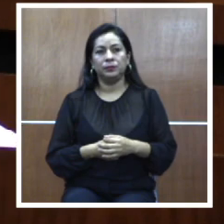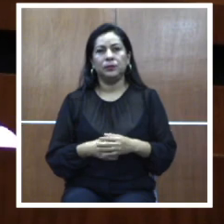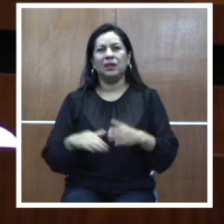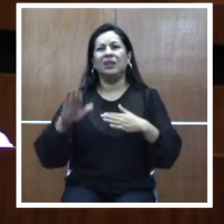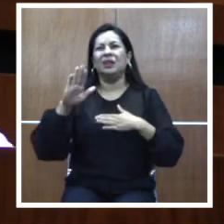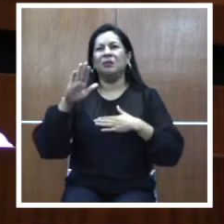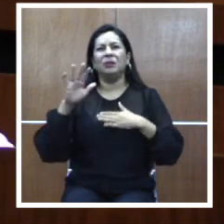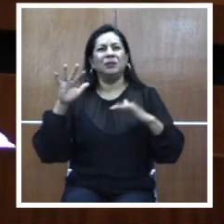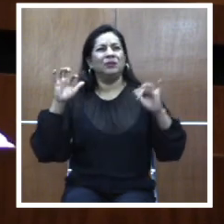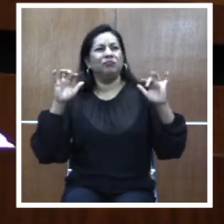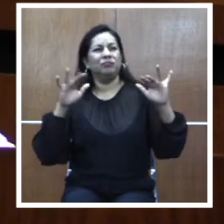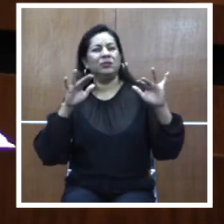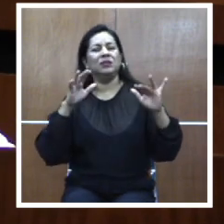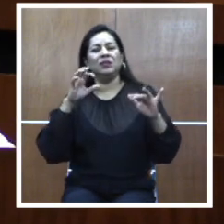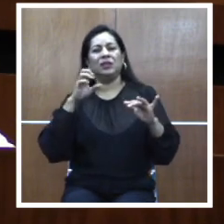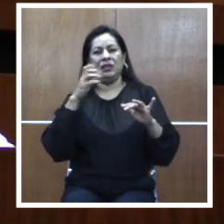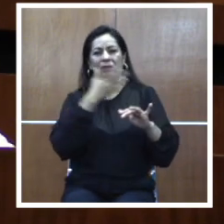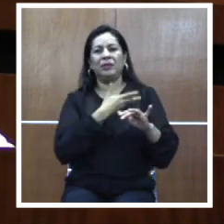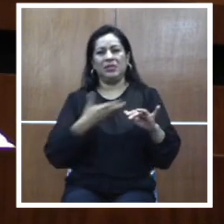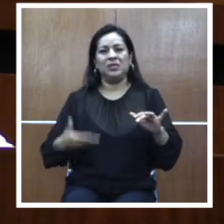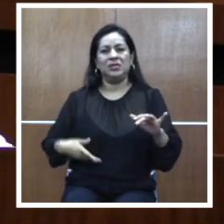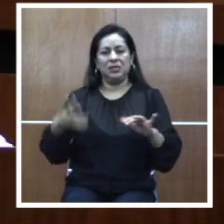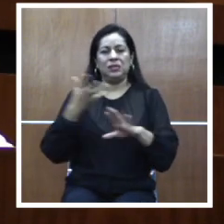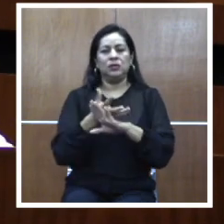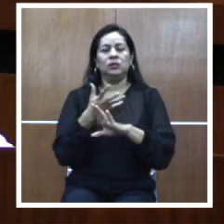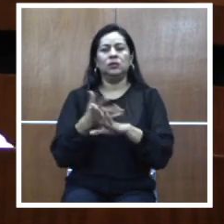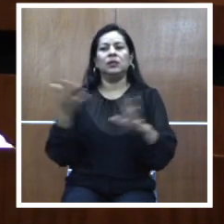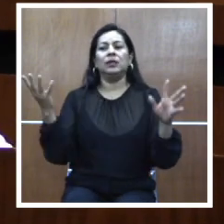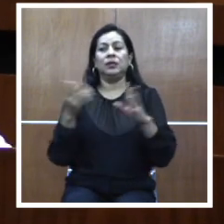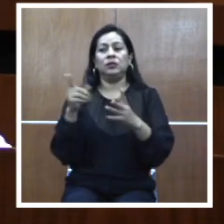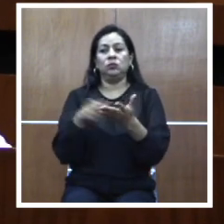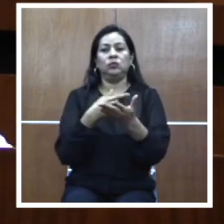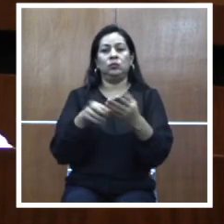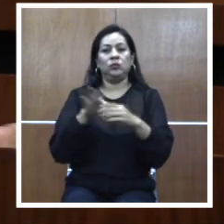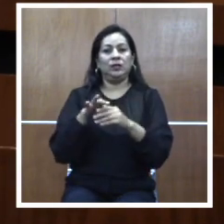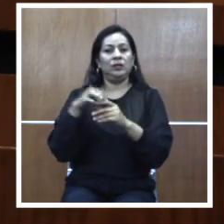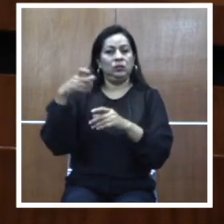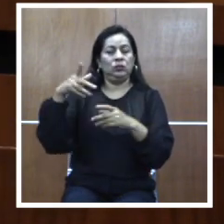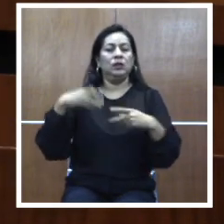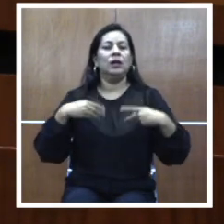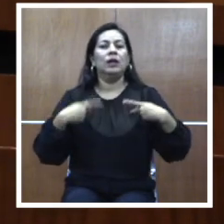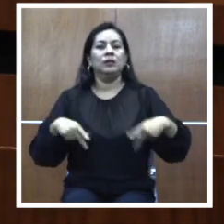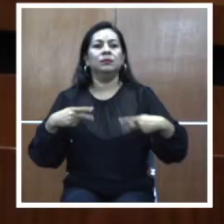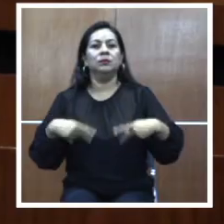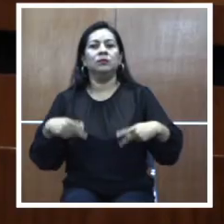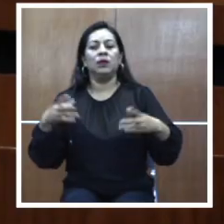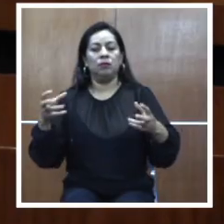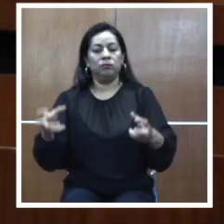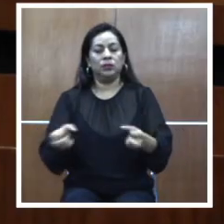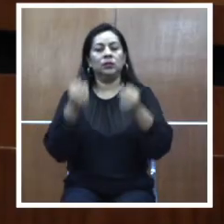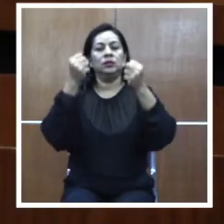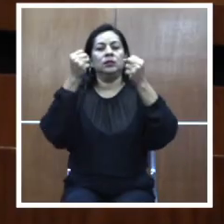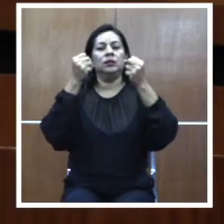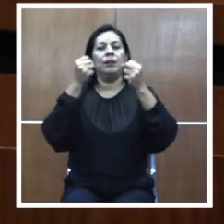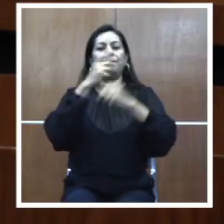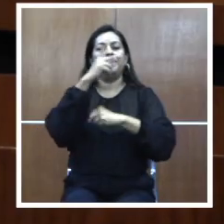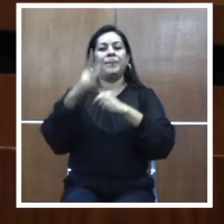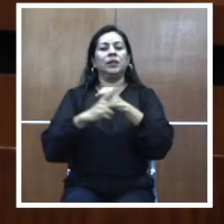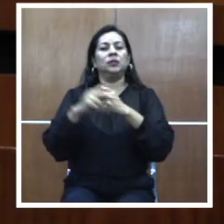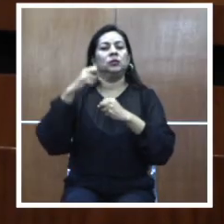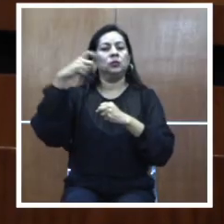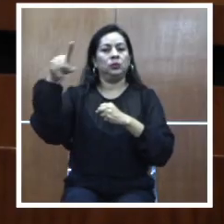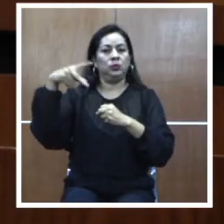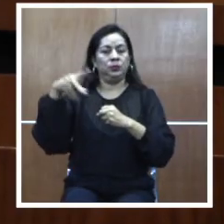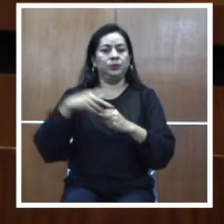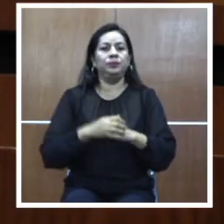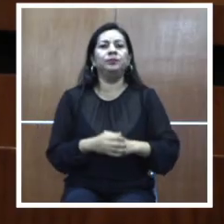de campaña de Trump que hizo a sus votantes fue recuperar su país